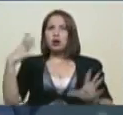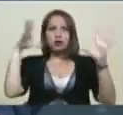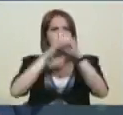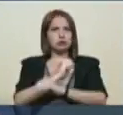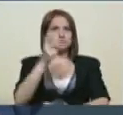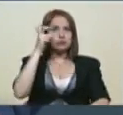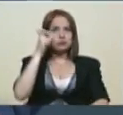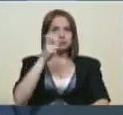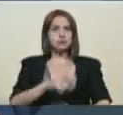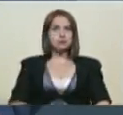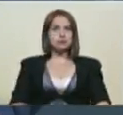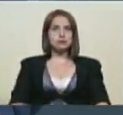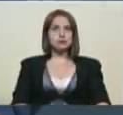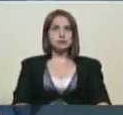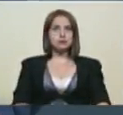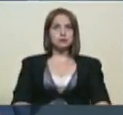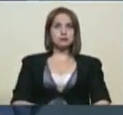escuchamos.